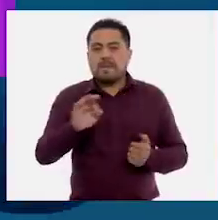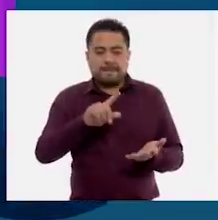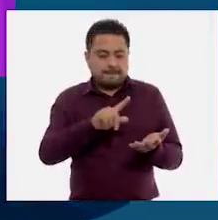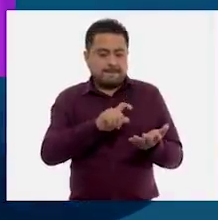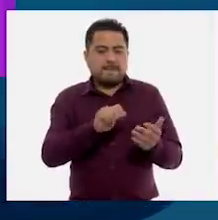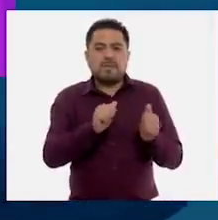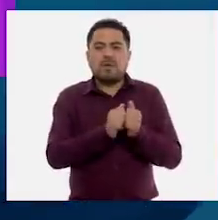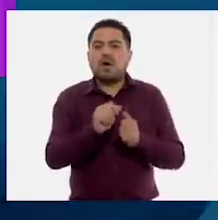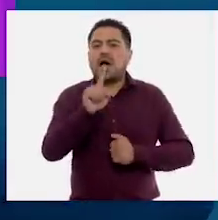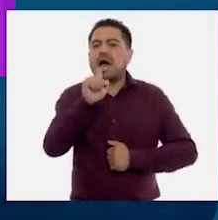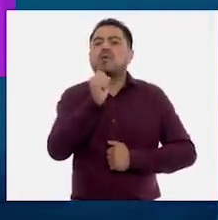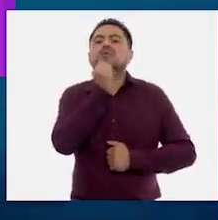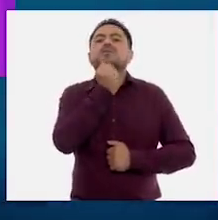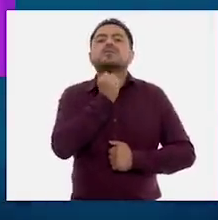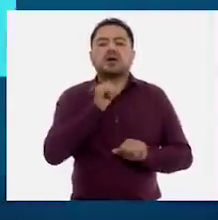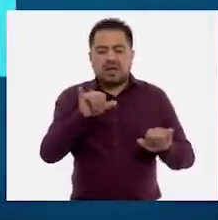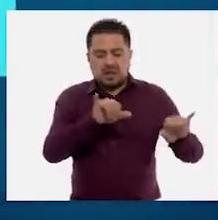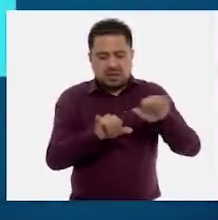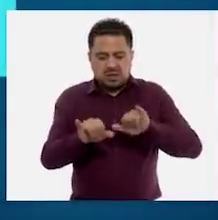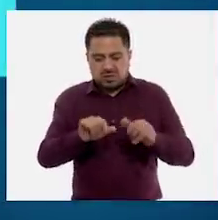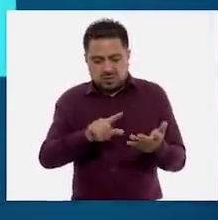desinfectante a base de agua y alcohol.